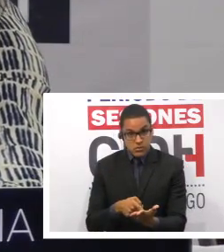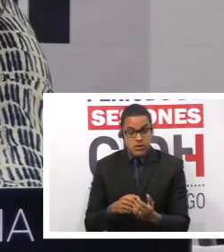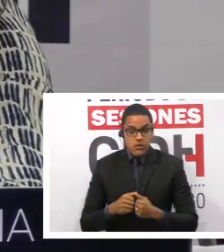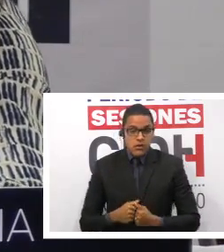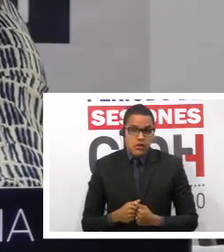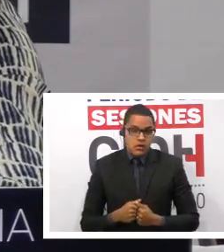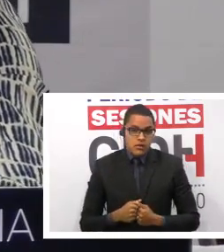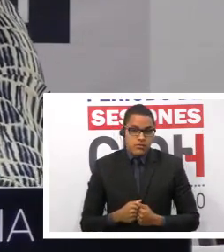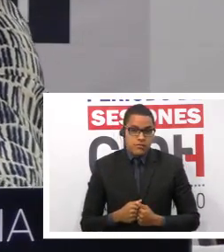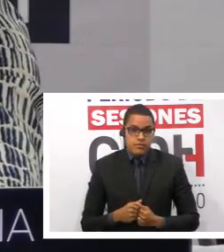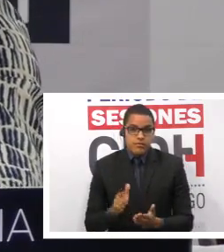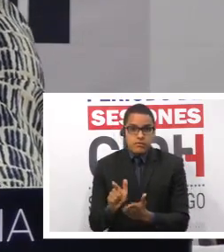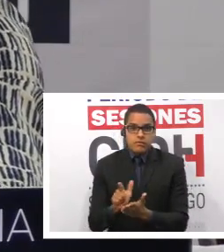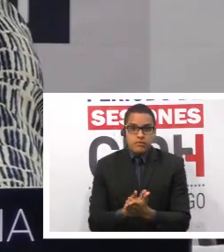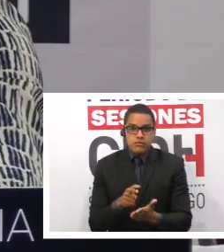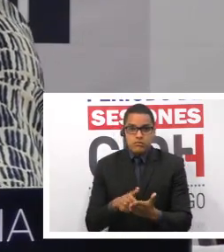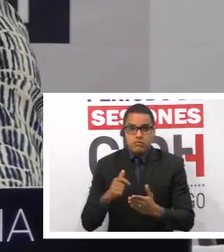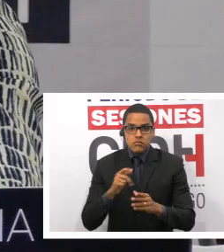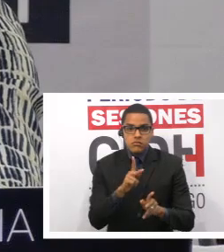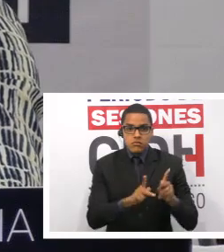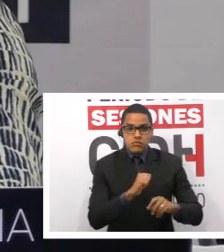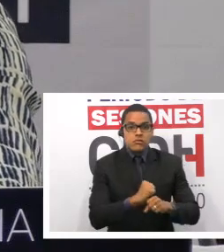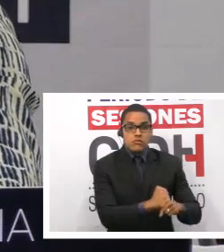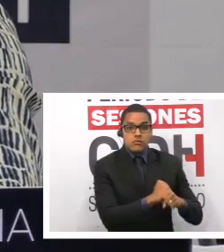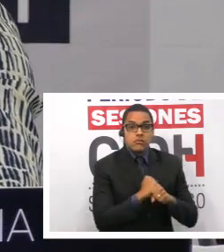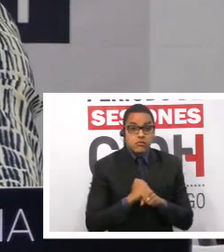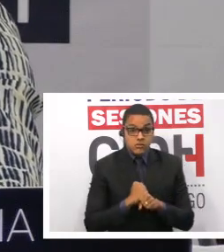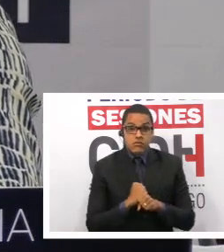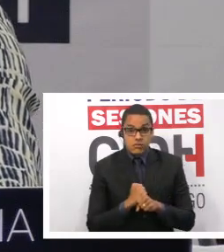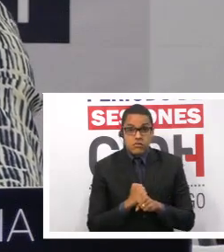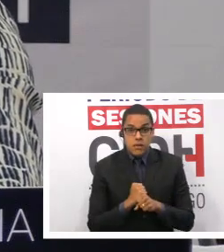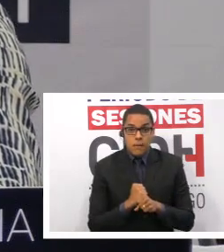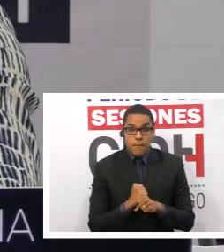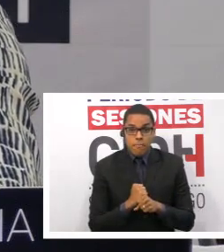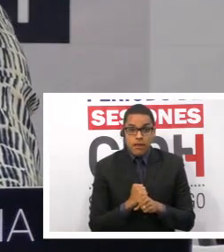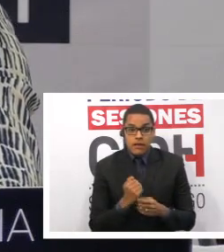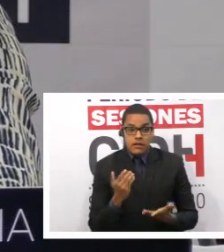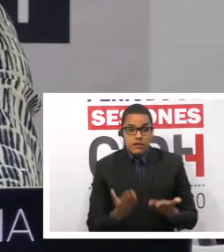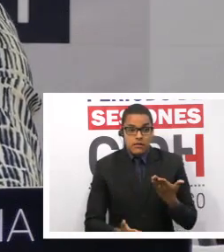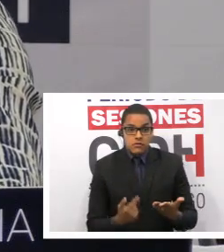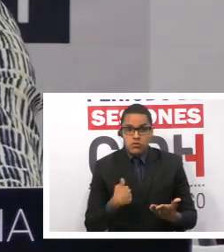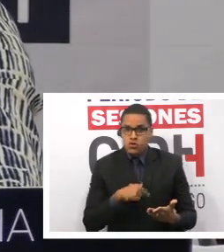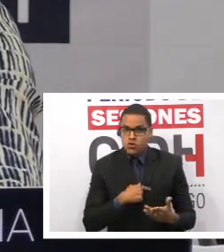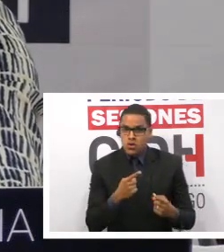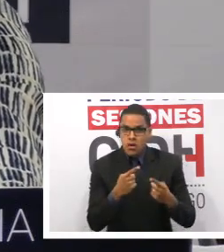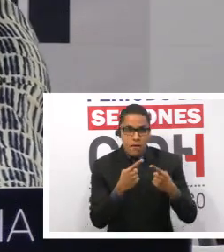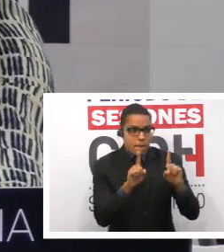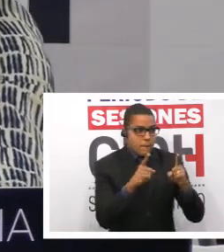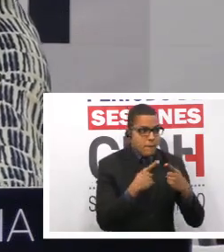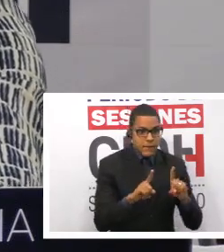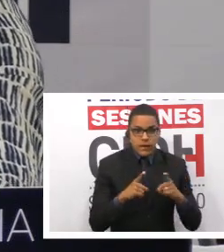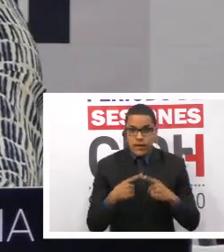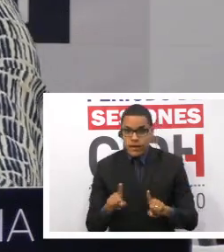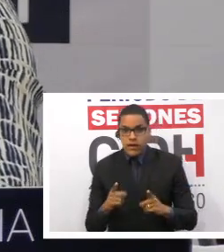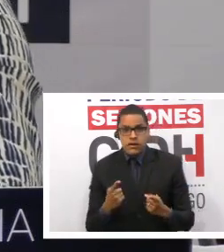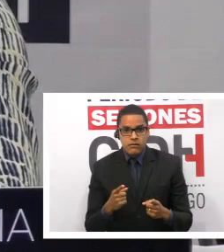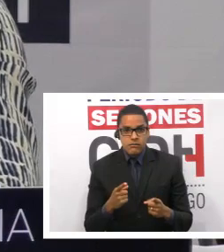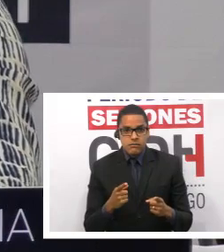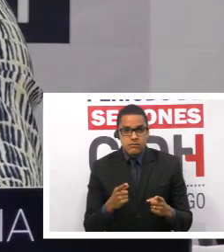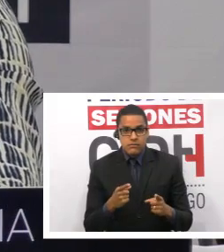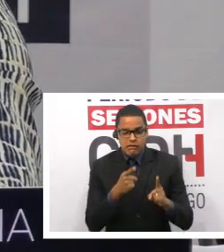derechos humanos y que va nuestra relatora puede no compartir los logros y los retos del informe